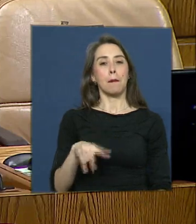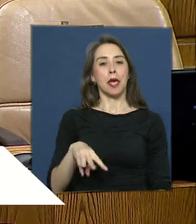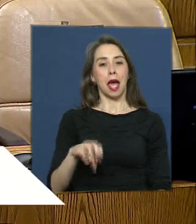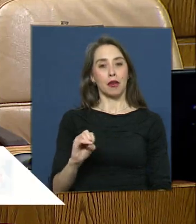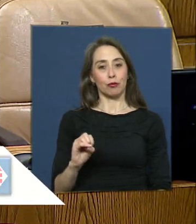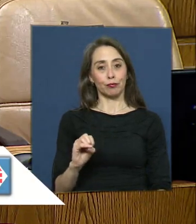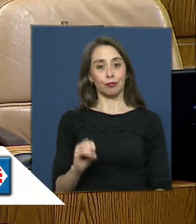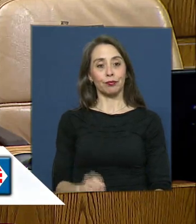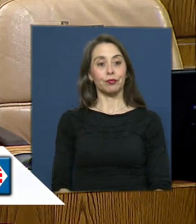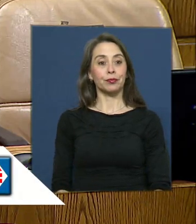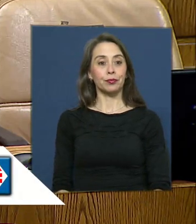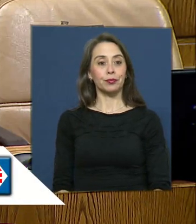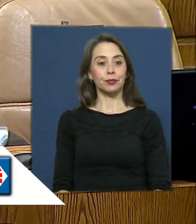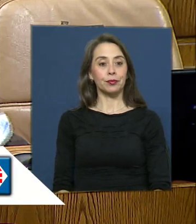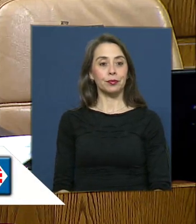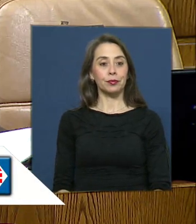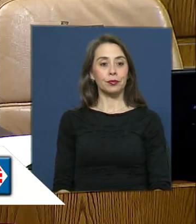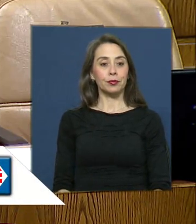Y quiero